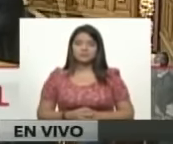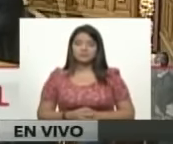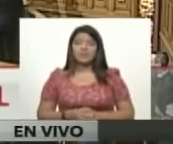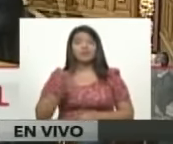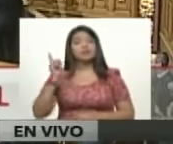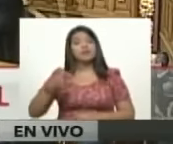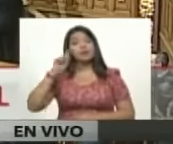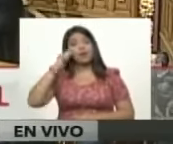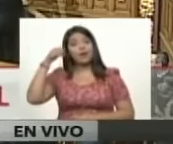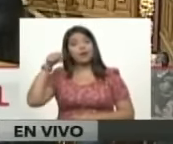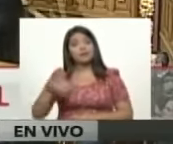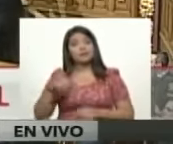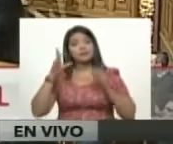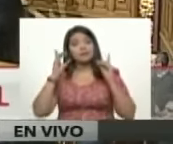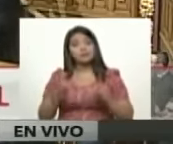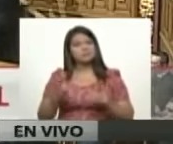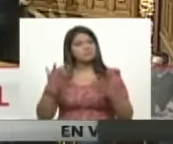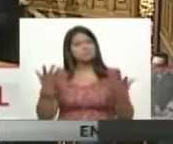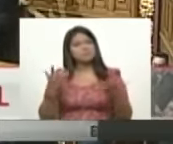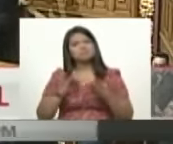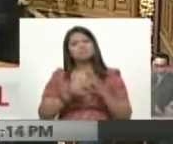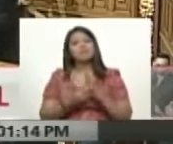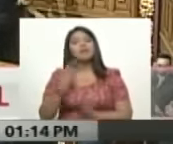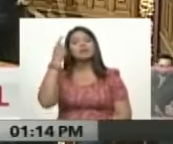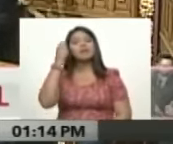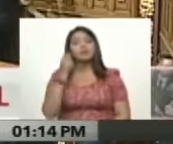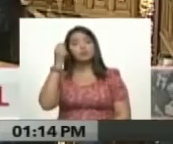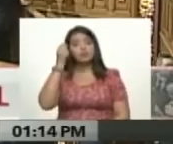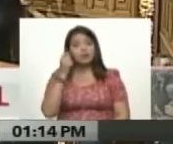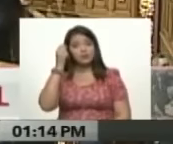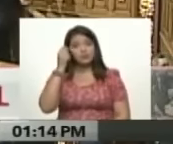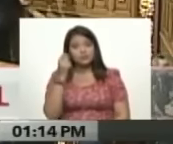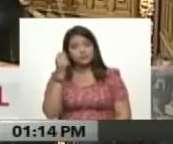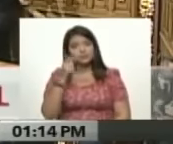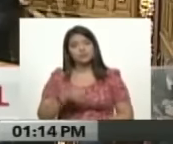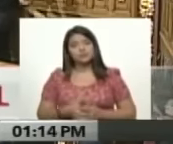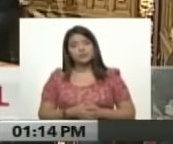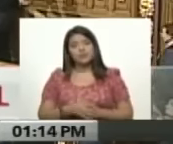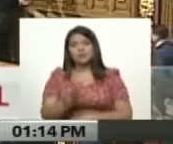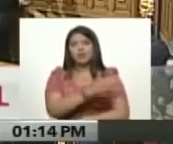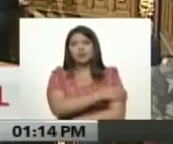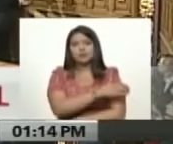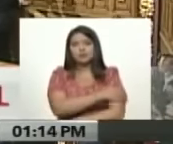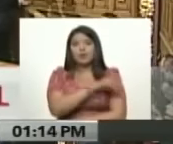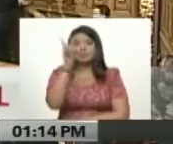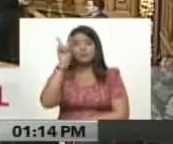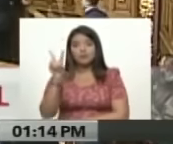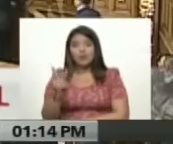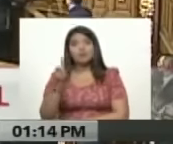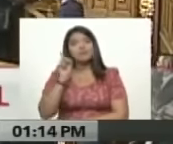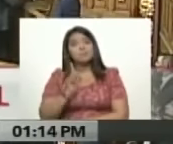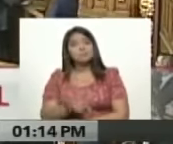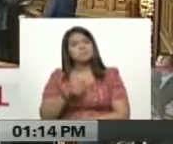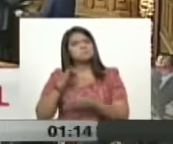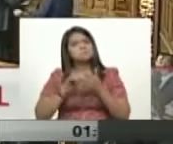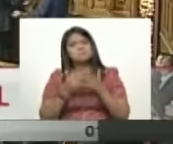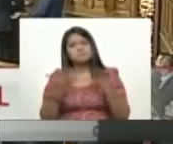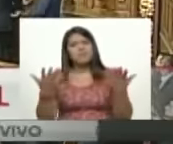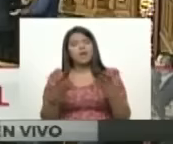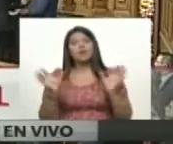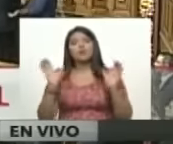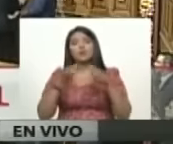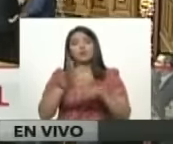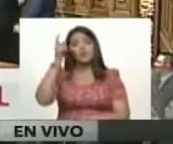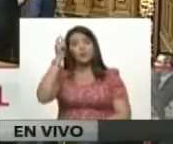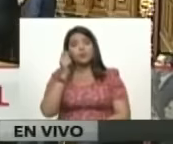Recordemos que esta medida no solo implica a diputados de la derecha venezolana, sino también abarca a un parlamentario